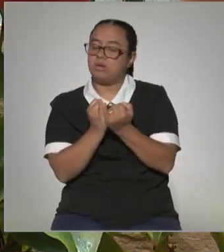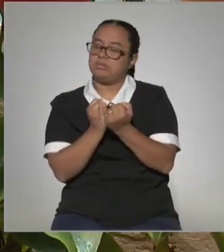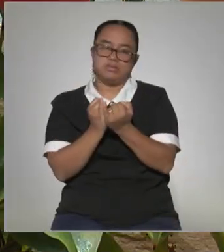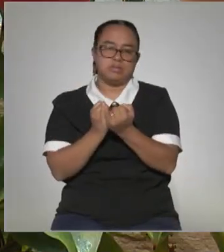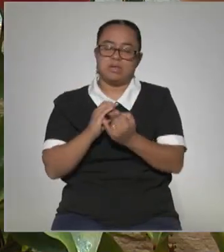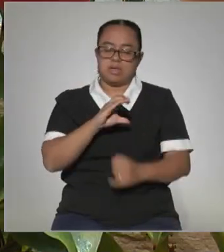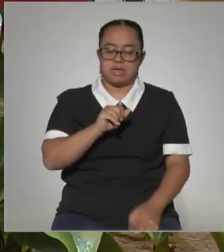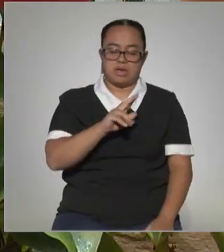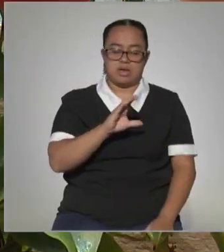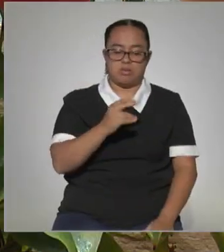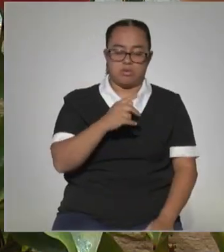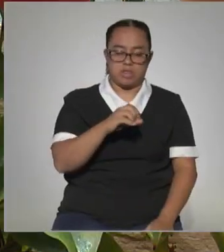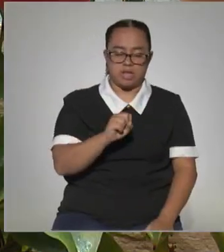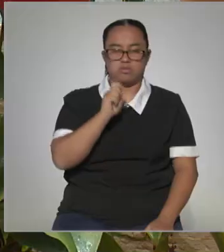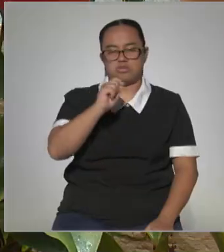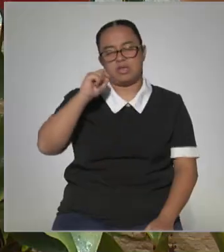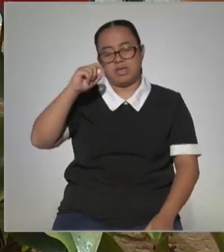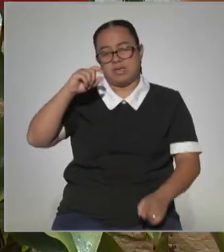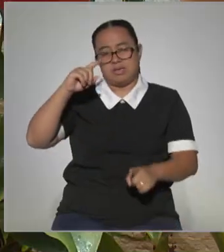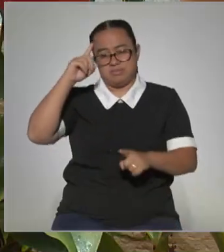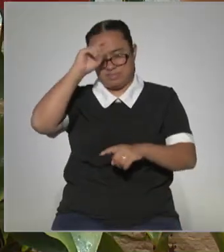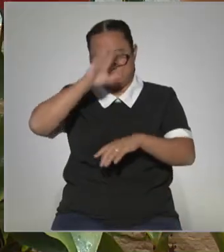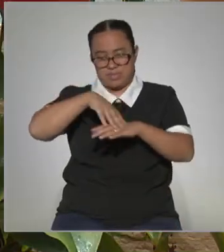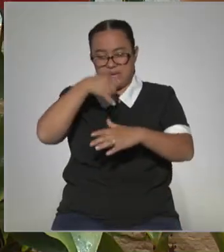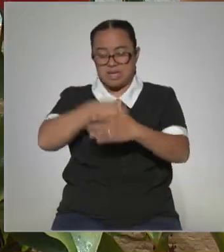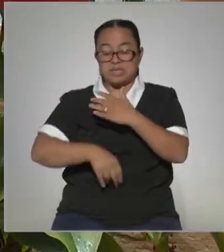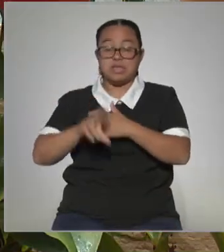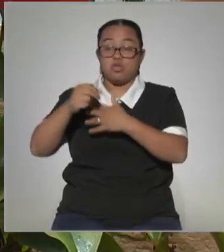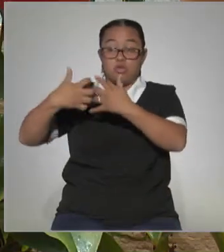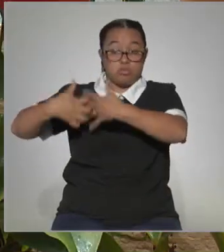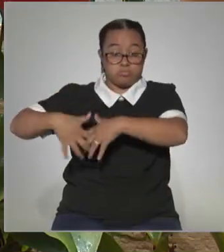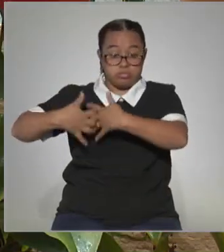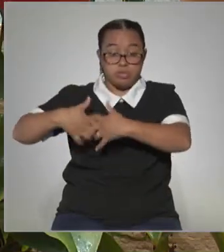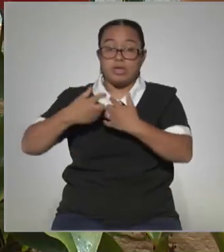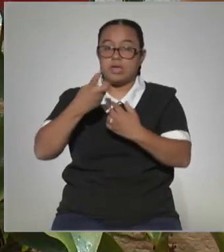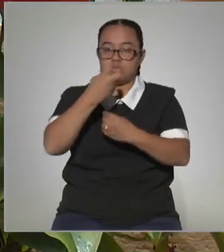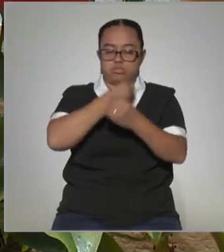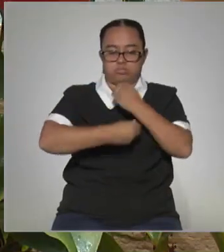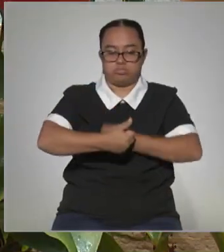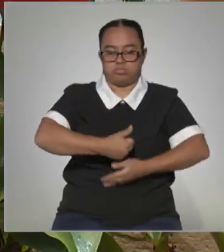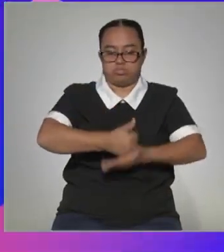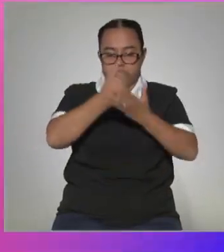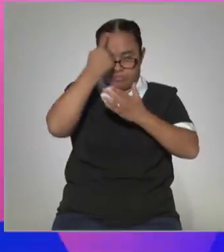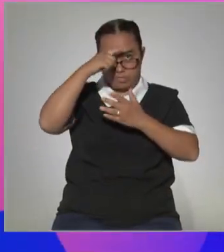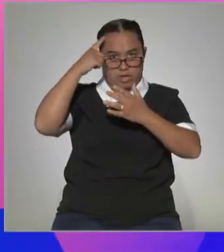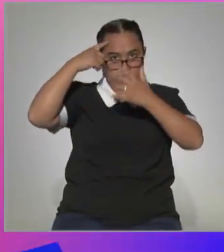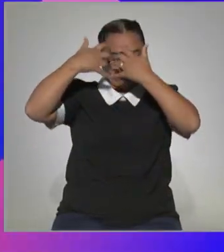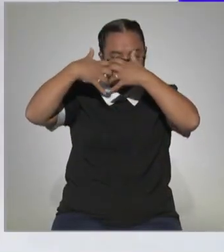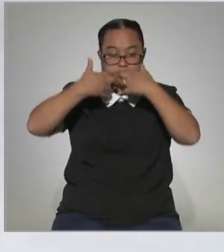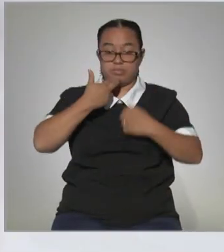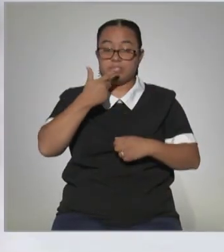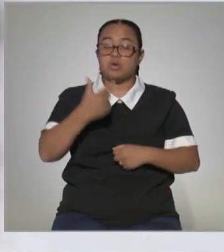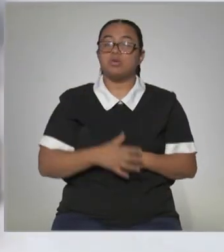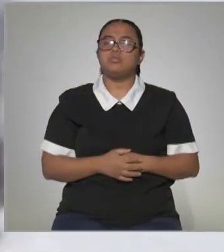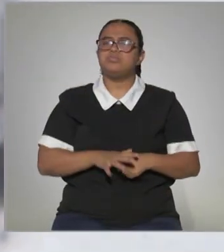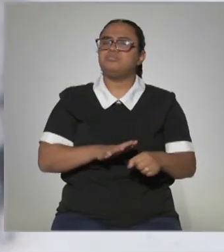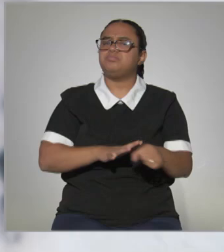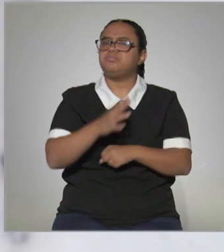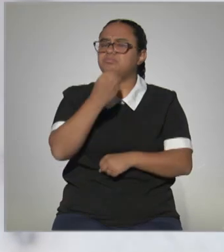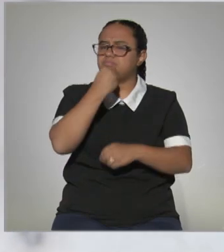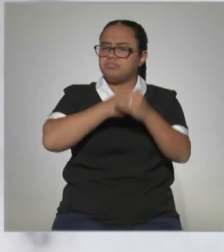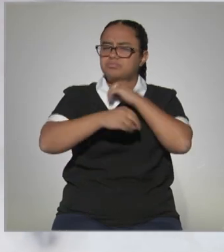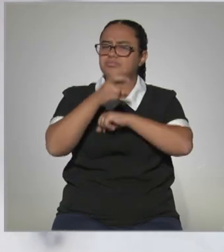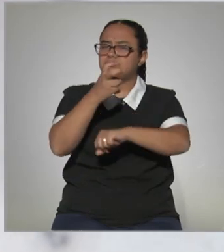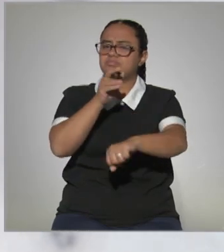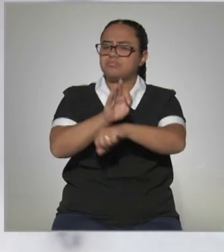integrales, carbohidratos complejos que no sean refinados son un gran alimento para el sistema nervioso. ¿Qué alimentos pueden servir también